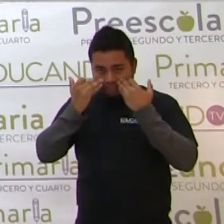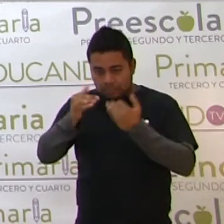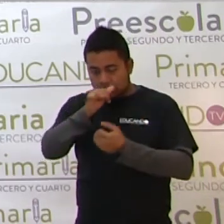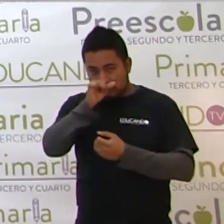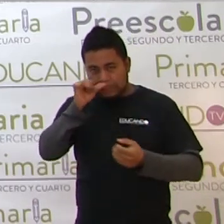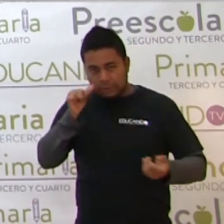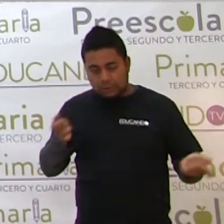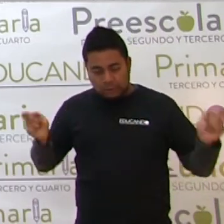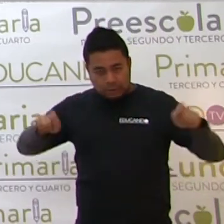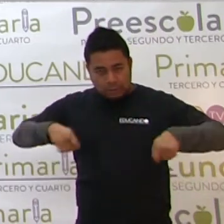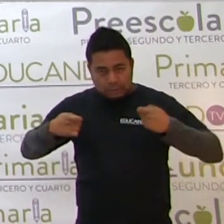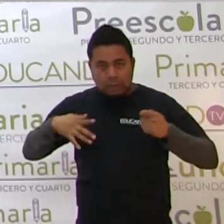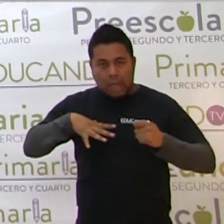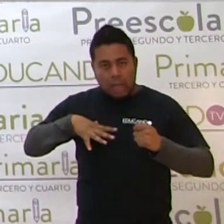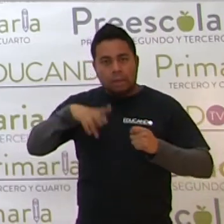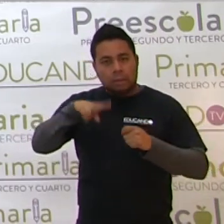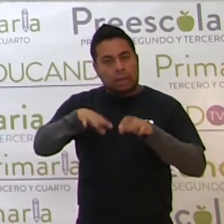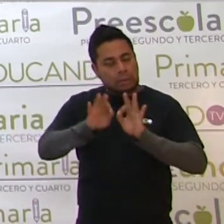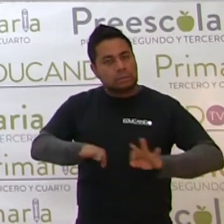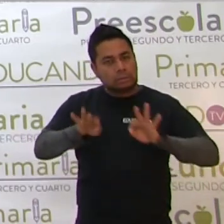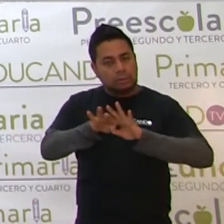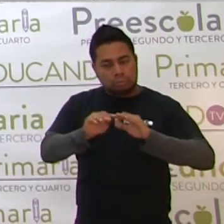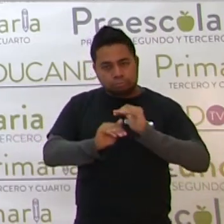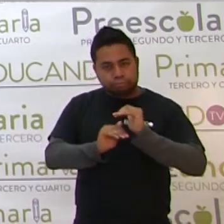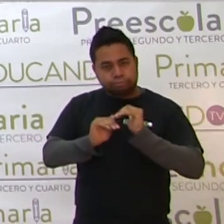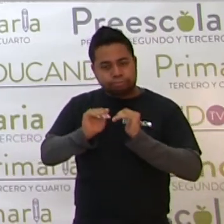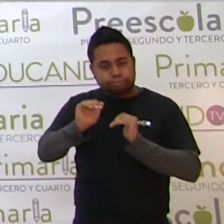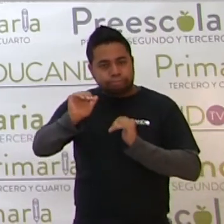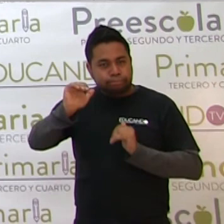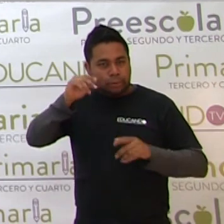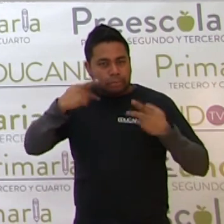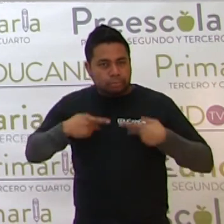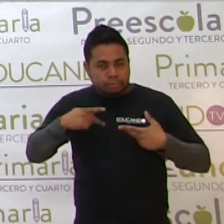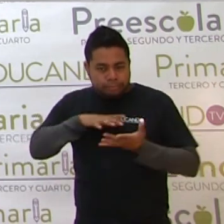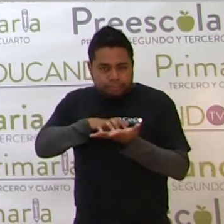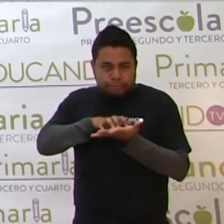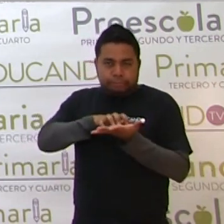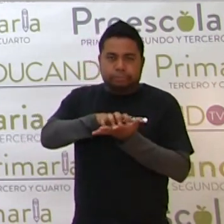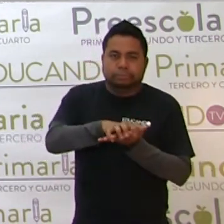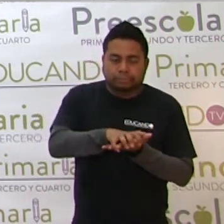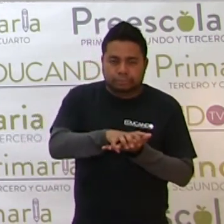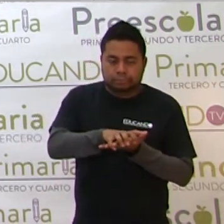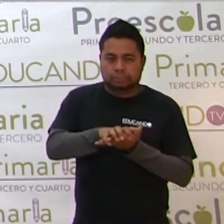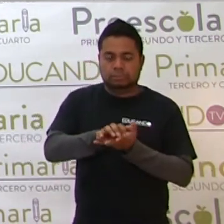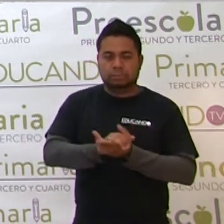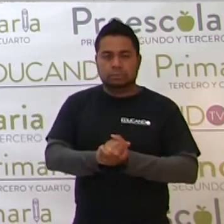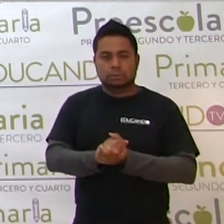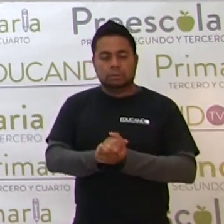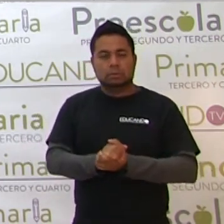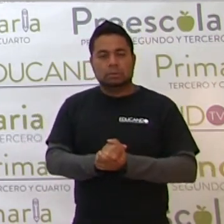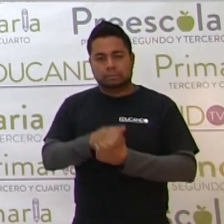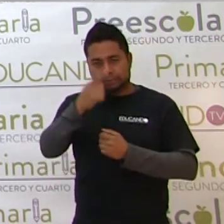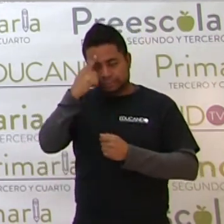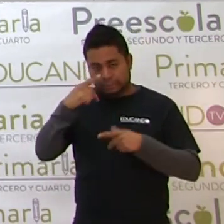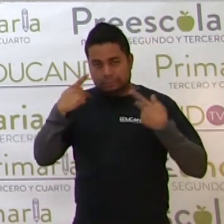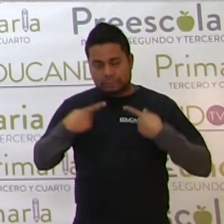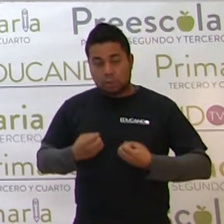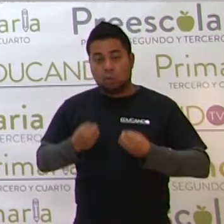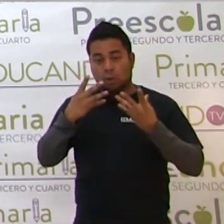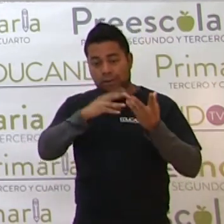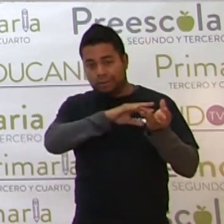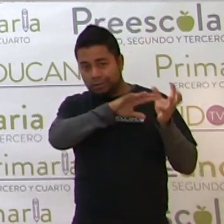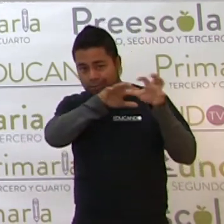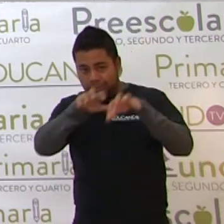una variante bastante importante, si te das cuenta, una cantidad muy fuerte en el número de visitas que